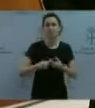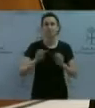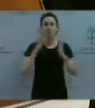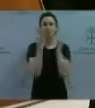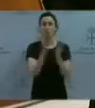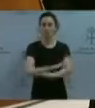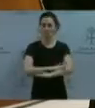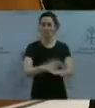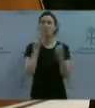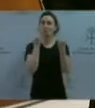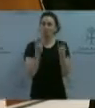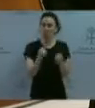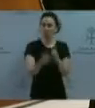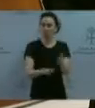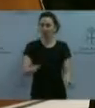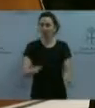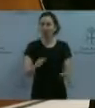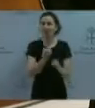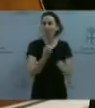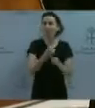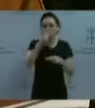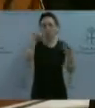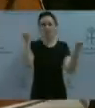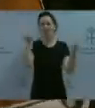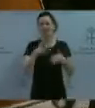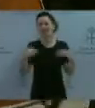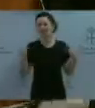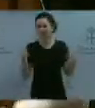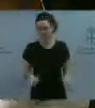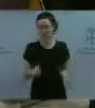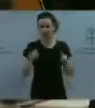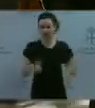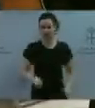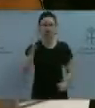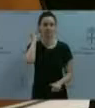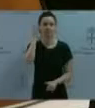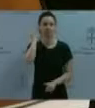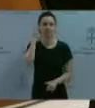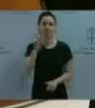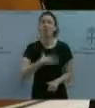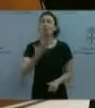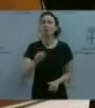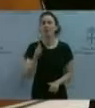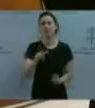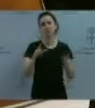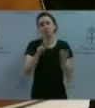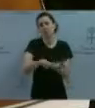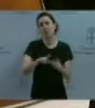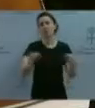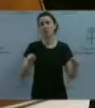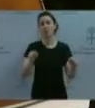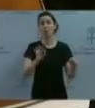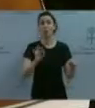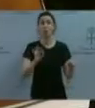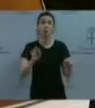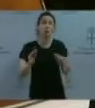empleadas públicas y cualquier otra persona que comparezca ante la Cámara va a poder falar en cualisquiera de les llenguas de Asturias. Dende Podemos